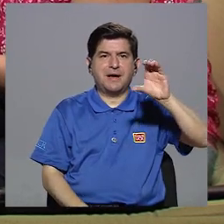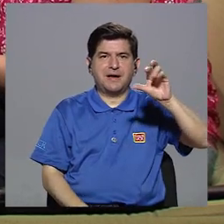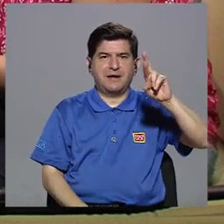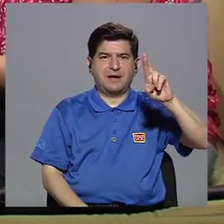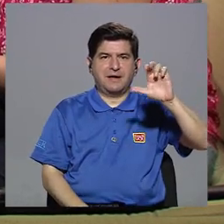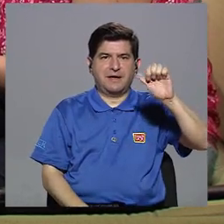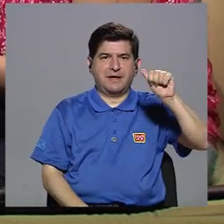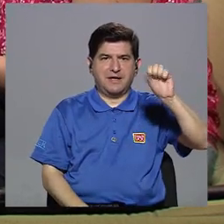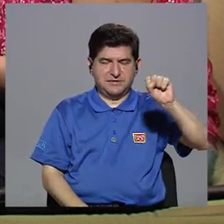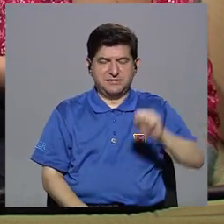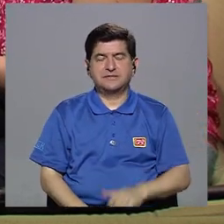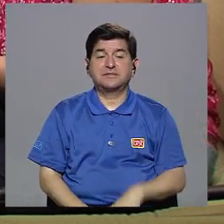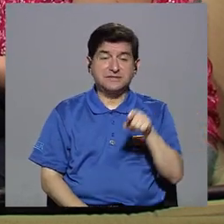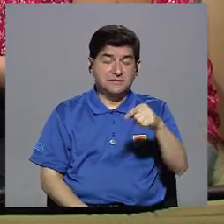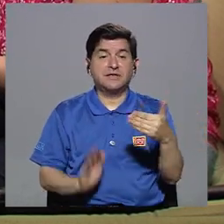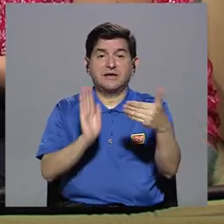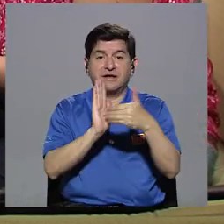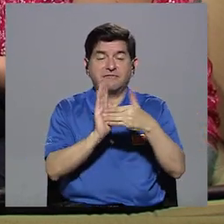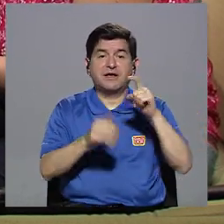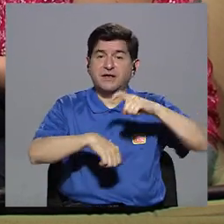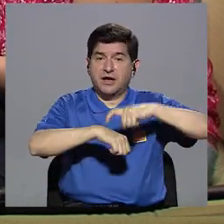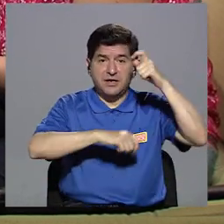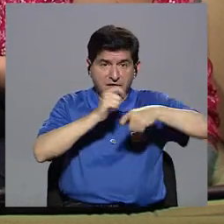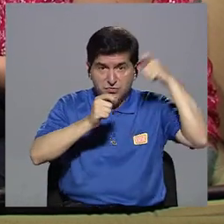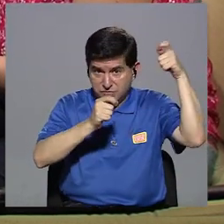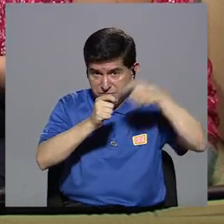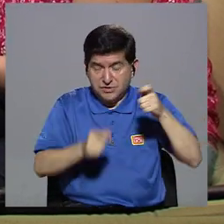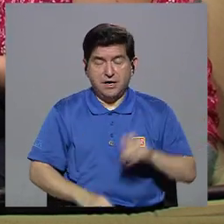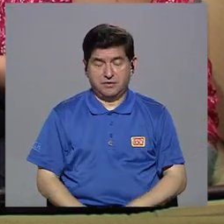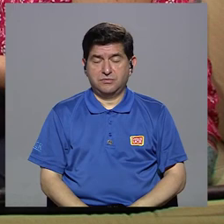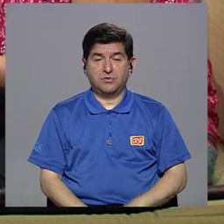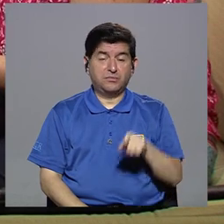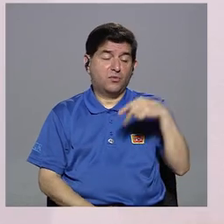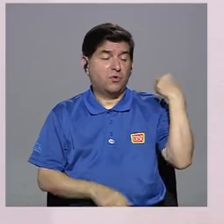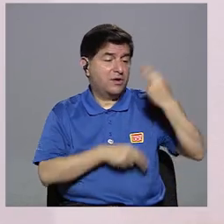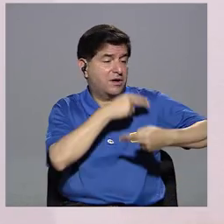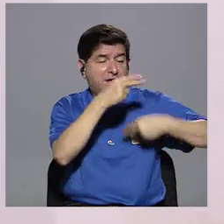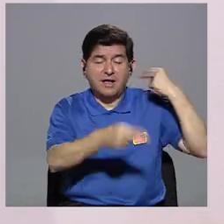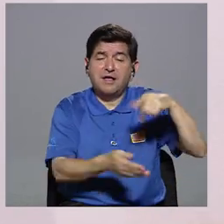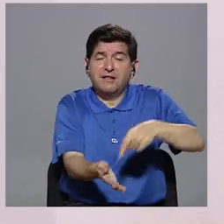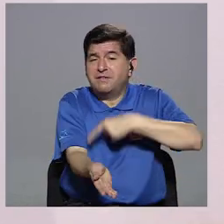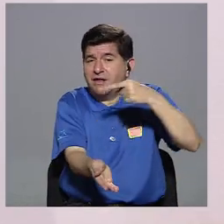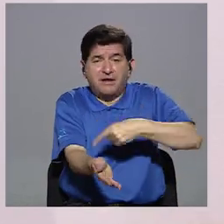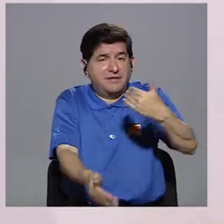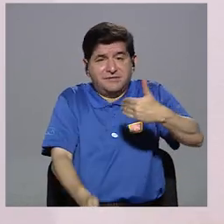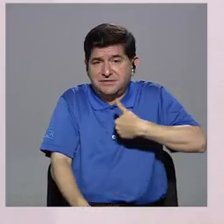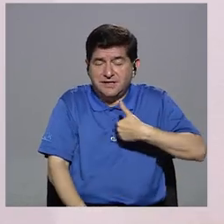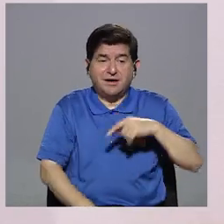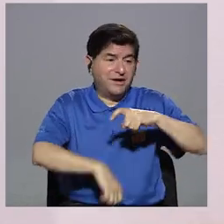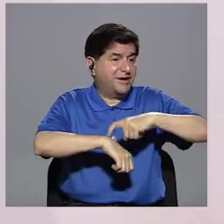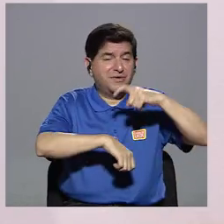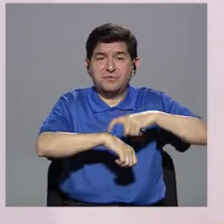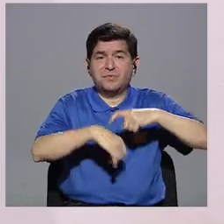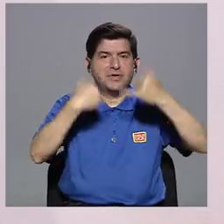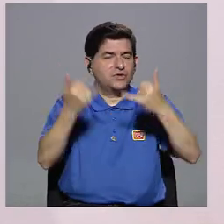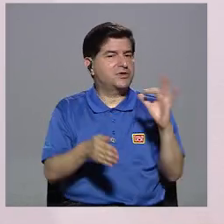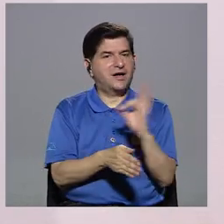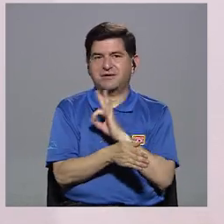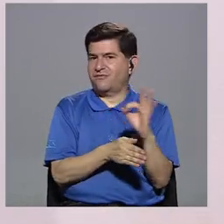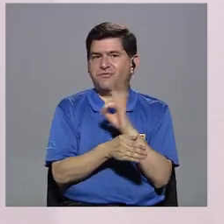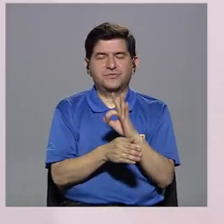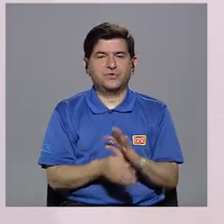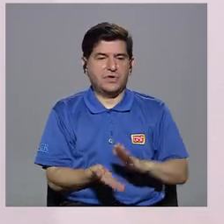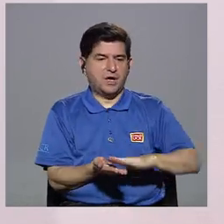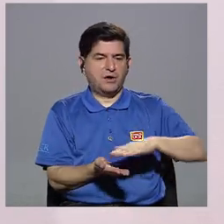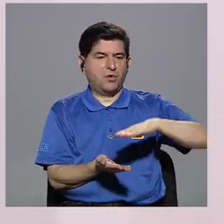páncreas que está determinado genéticamente a fallar en algún momento porque esa es la herencia diabética entonces en determinado momento ya